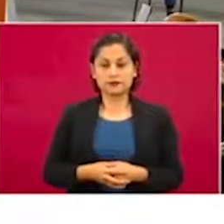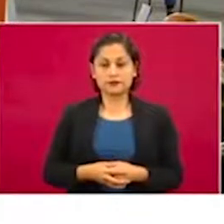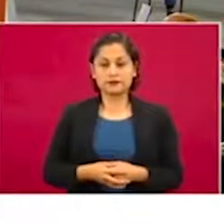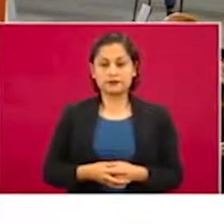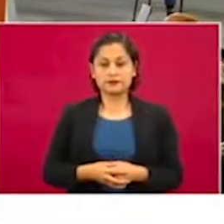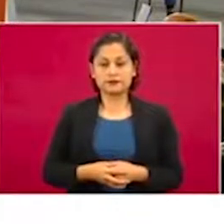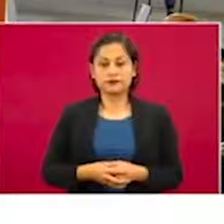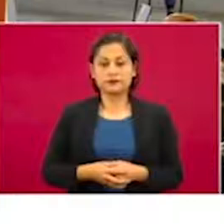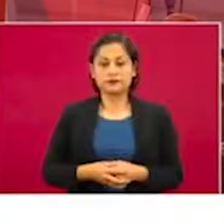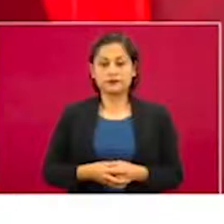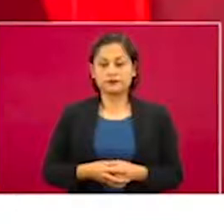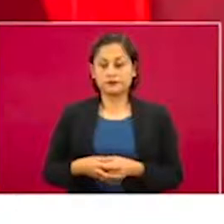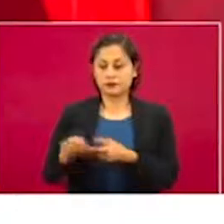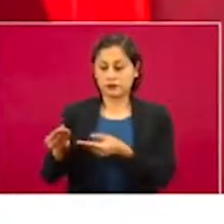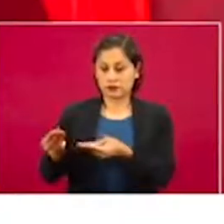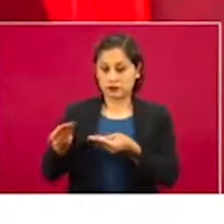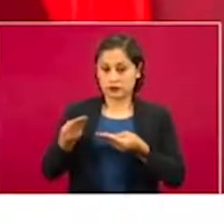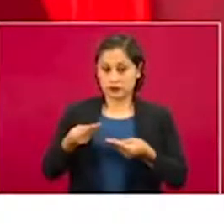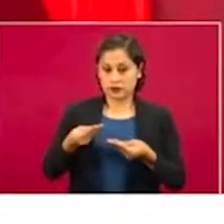que me entrega